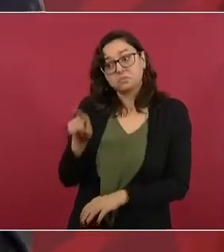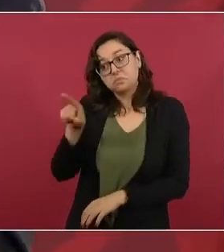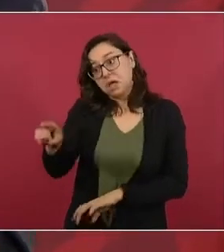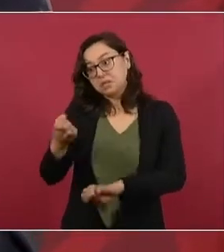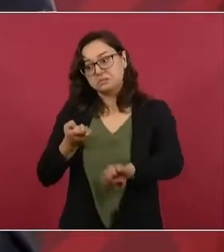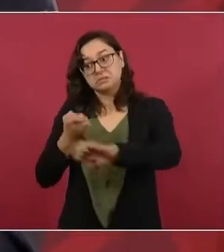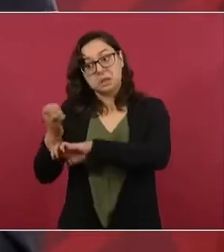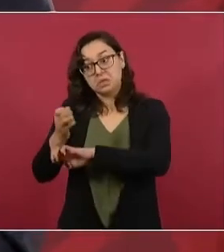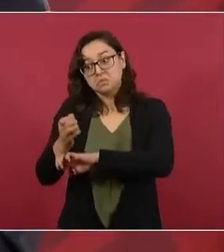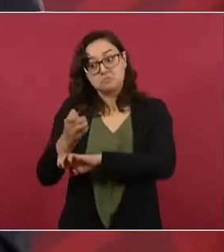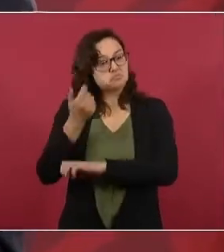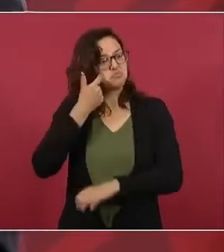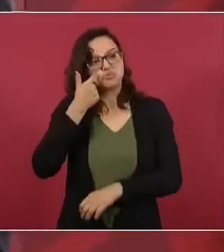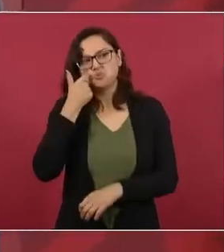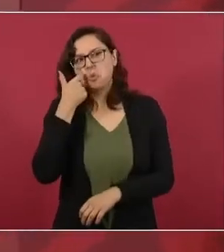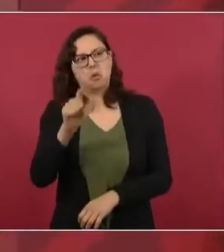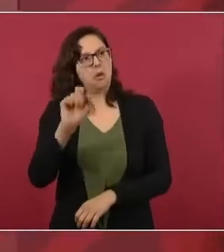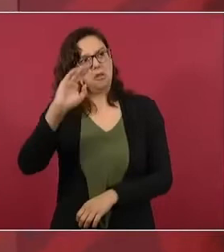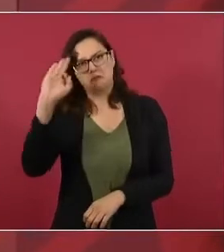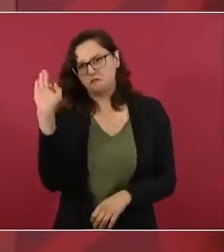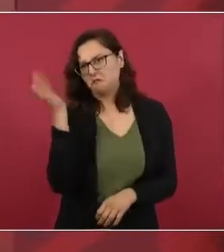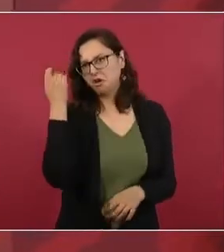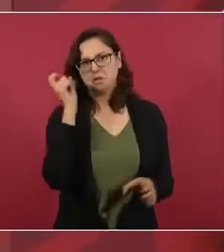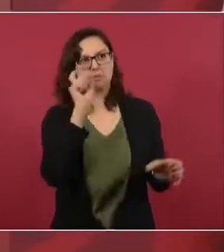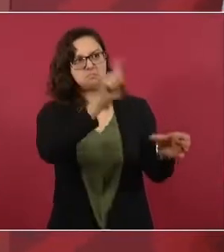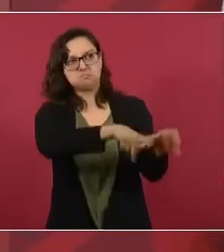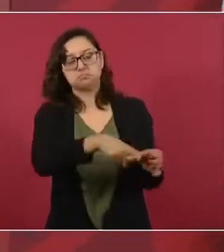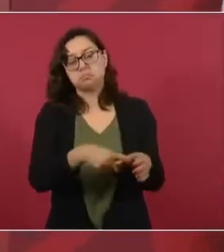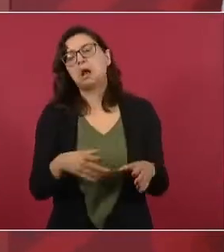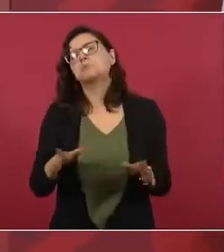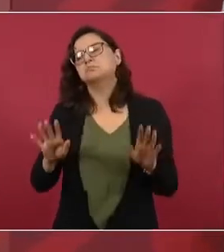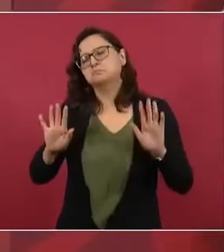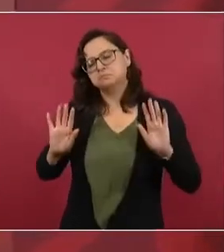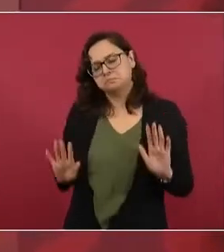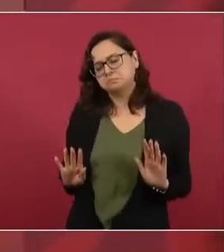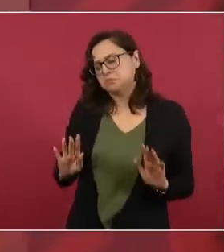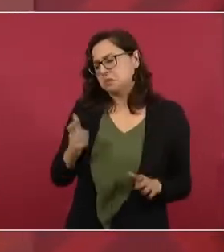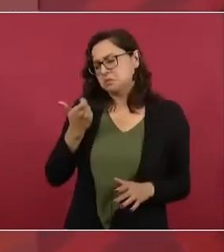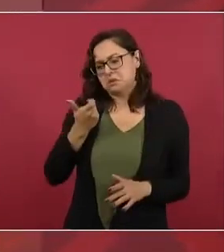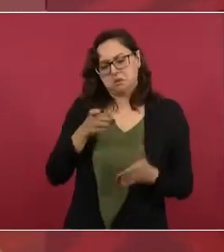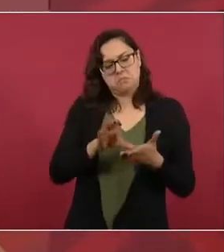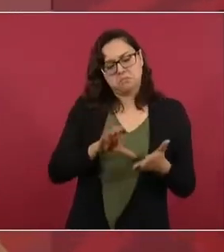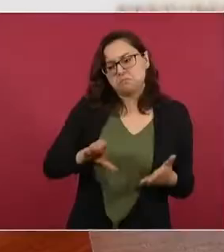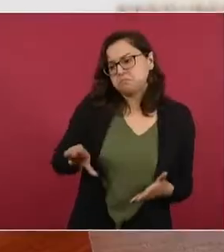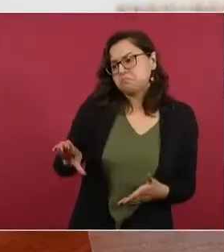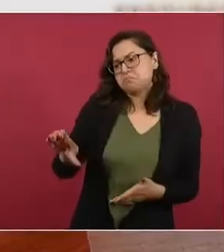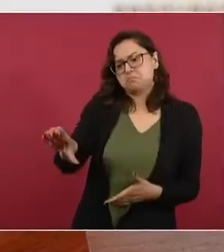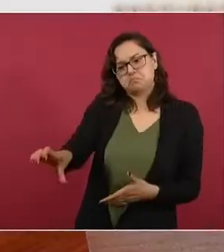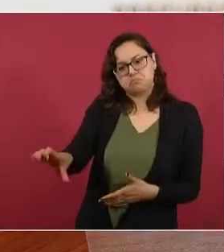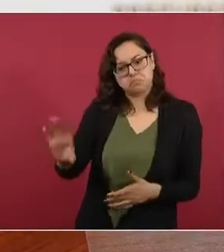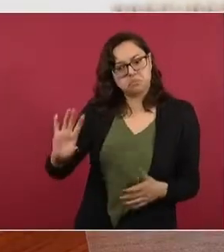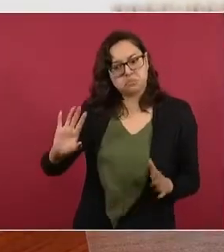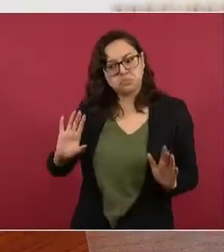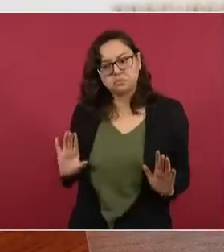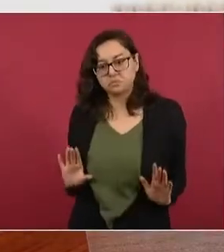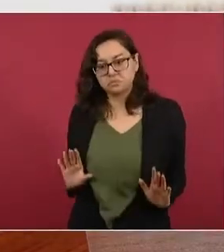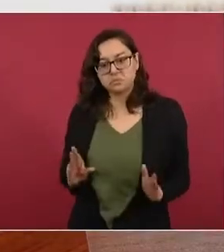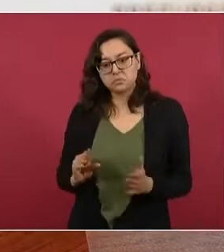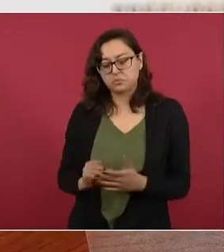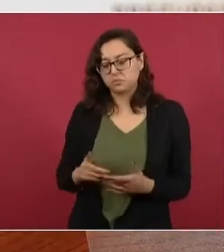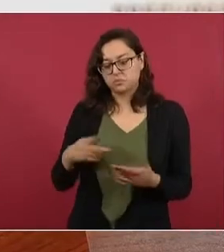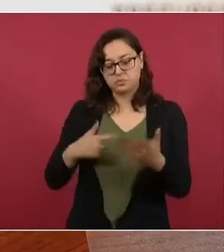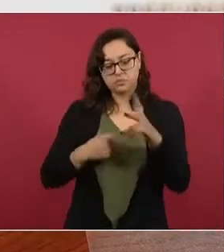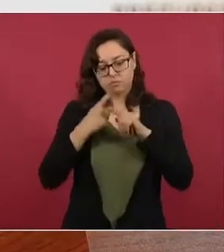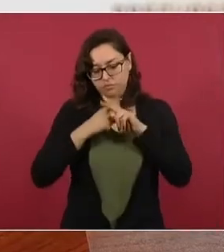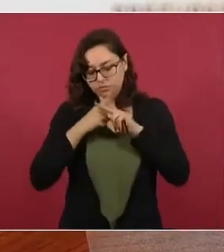quiere la federalización, se le va a seguir entregando su dinero, lo que por derecho